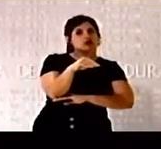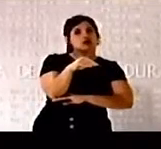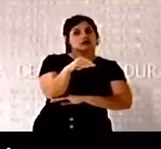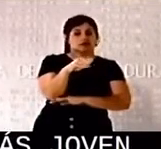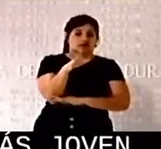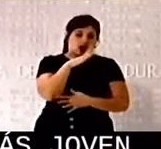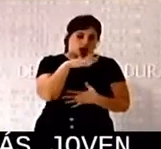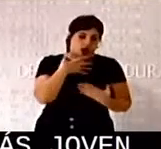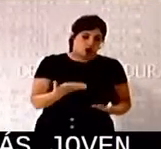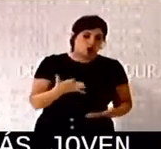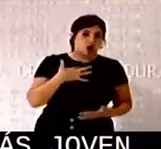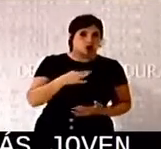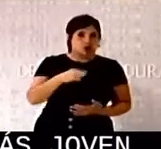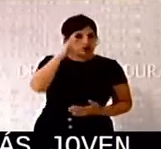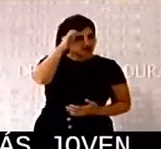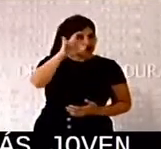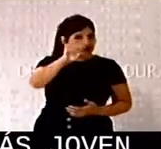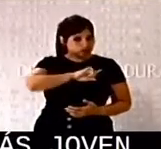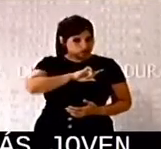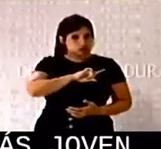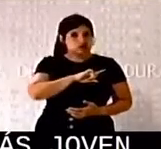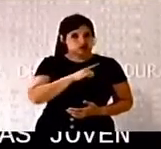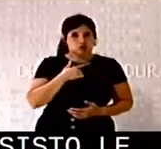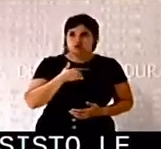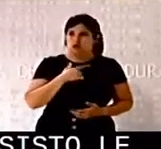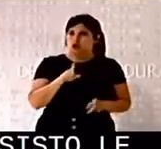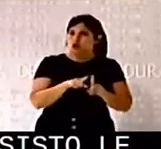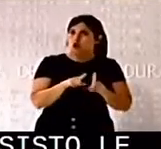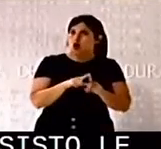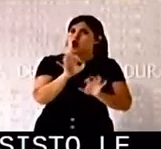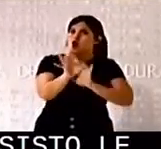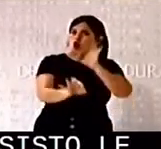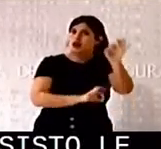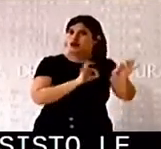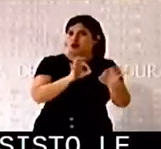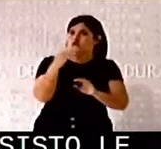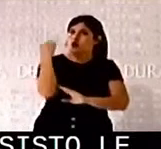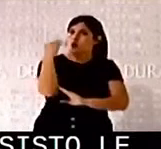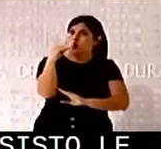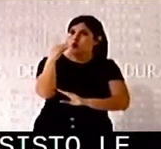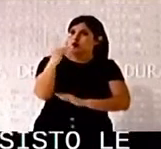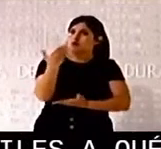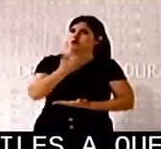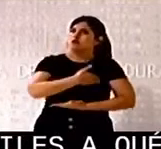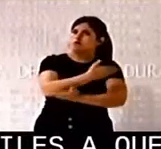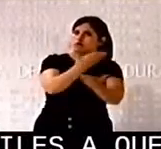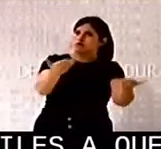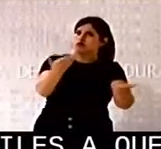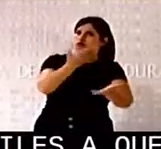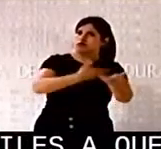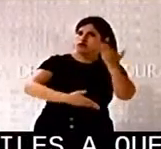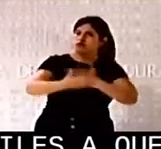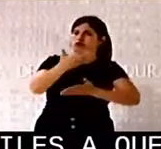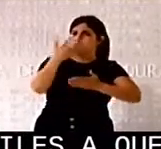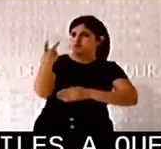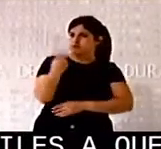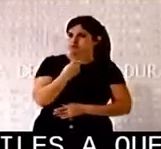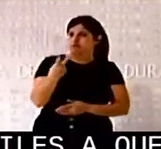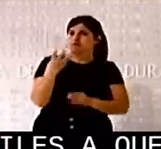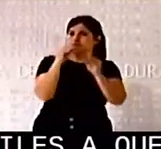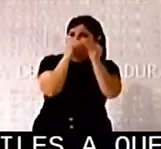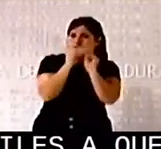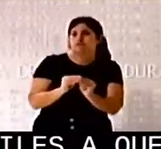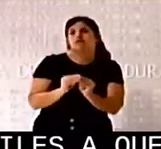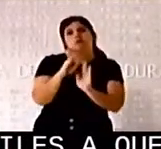este momento puede escucharme, insisto, le tiendo la mano a las organizaciones juveniles a que diseñemos un programa de ocio